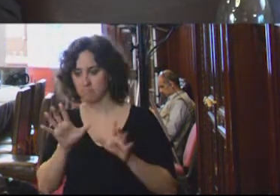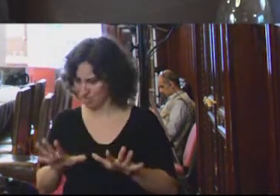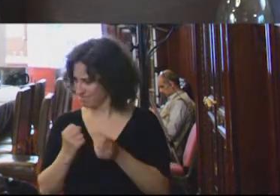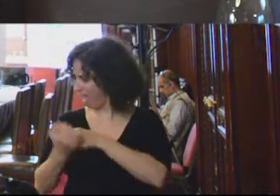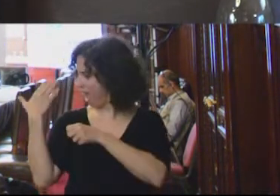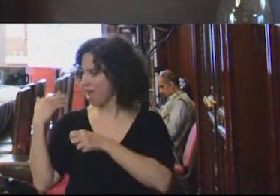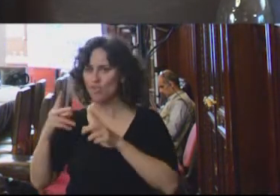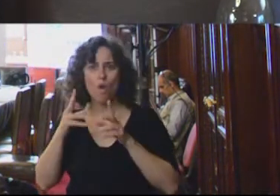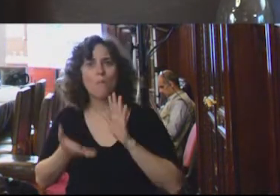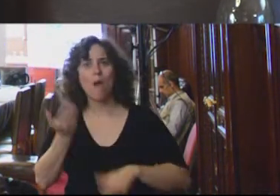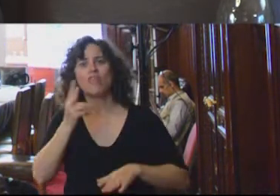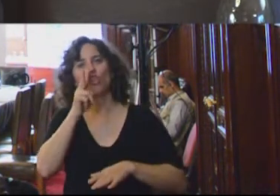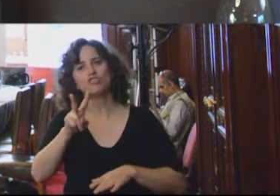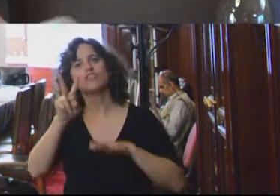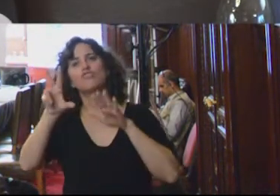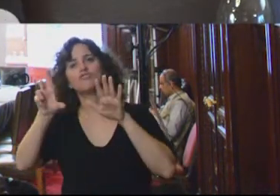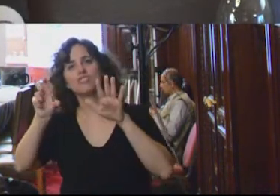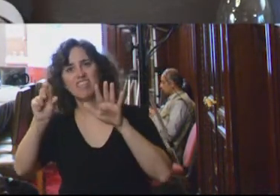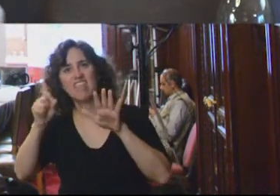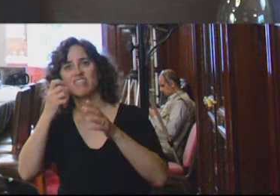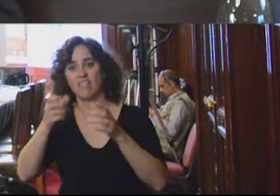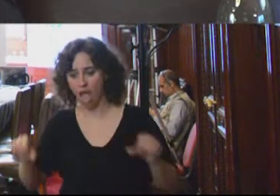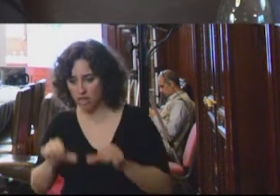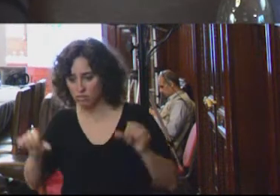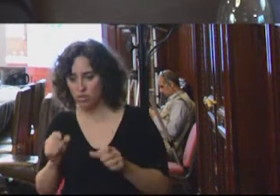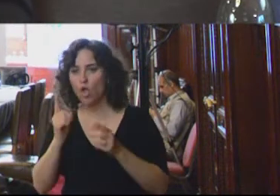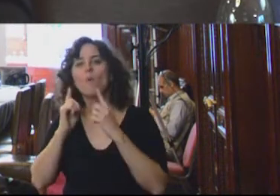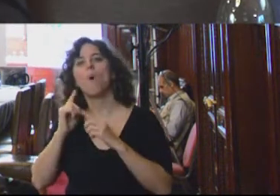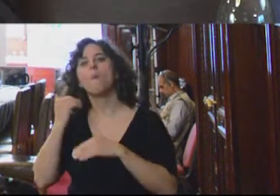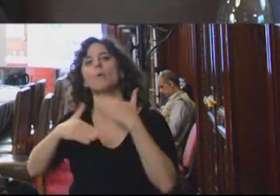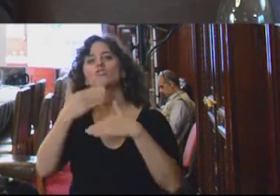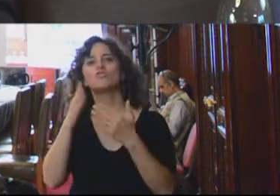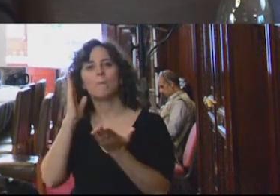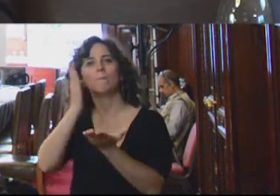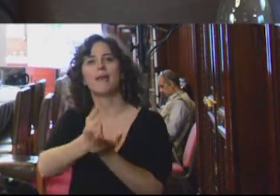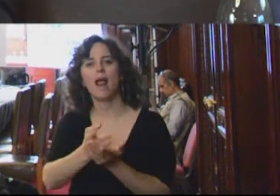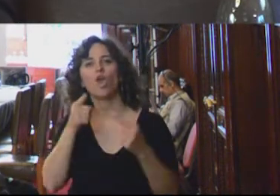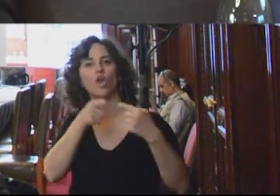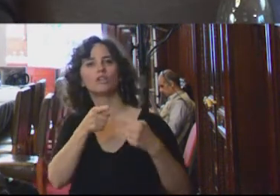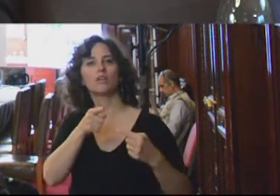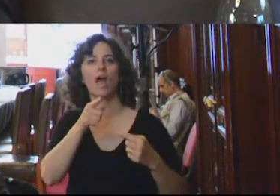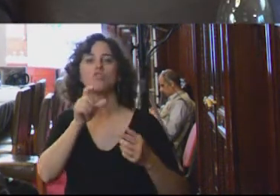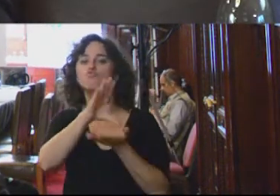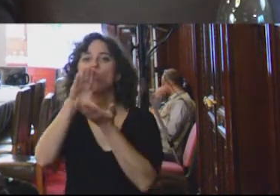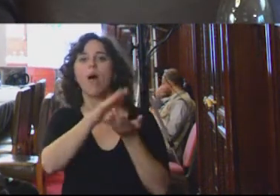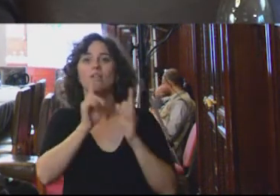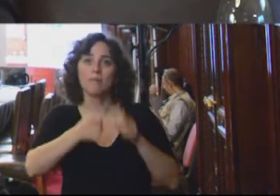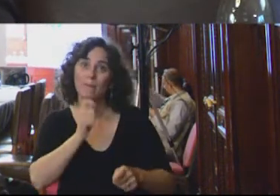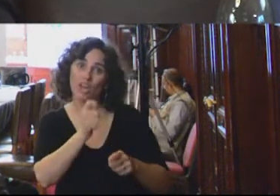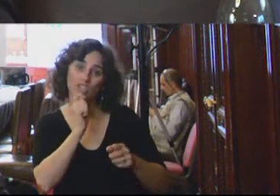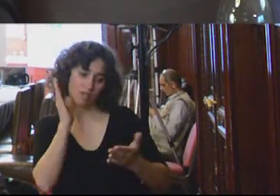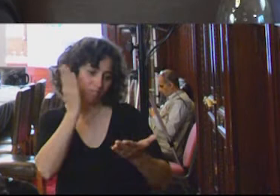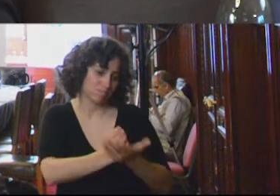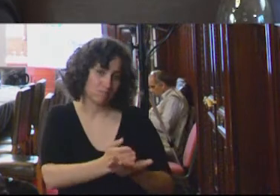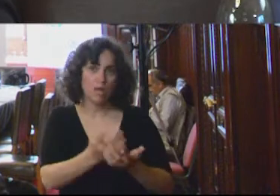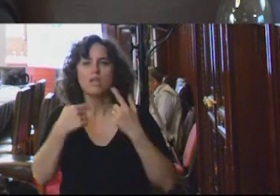registrado más de 230 hechos relacionados con procesos penales contra ciudadanos y periodistas y más de 200 casos